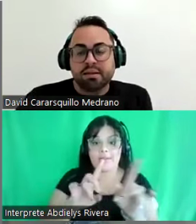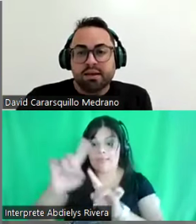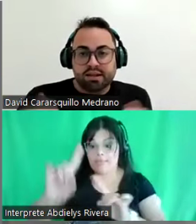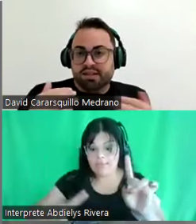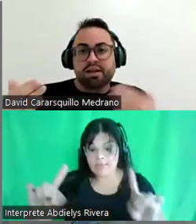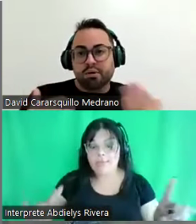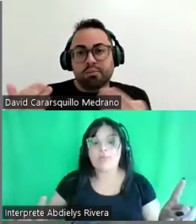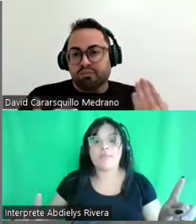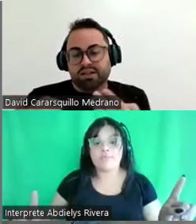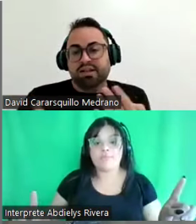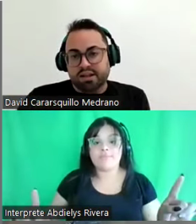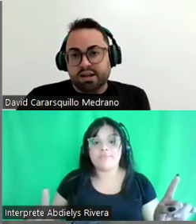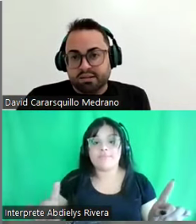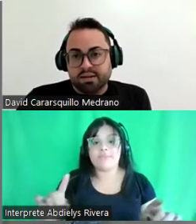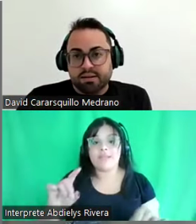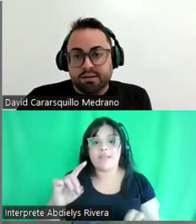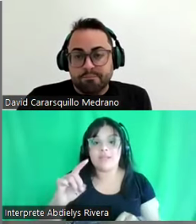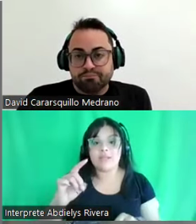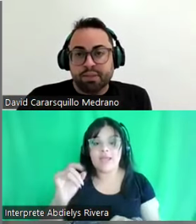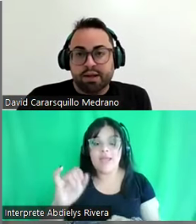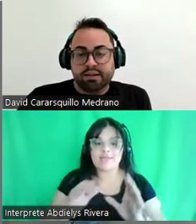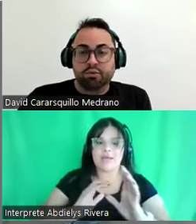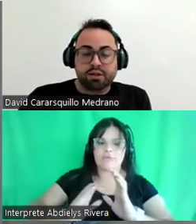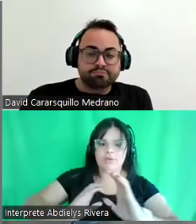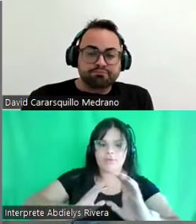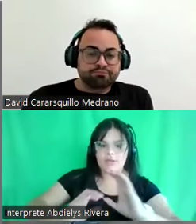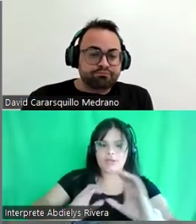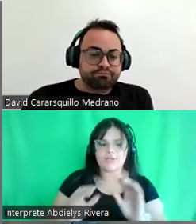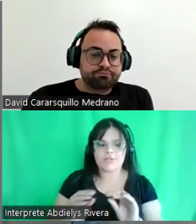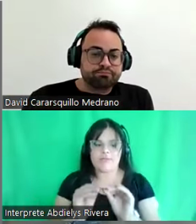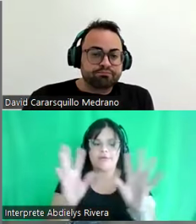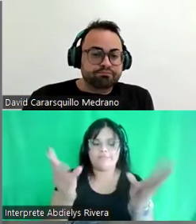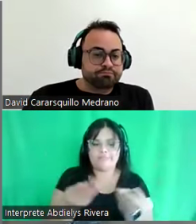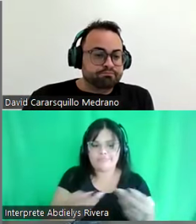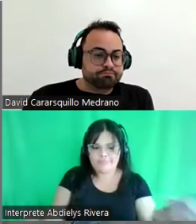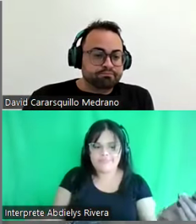definitivamente ese diálogo facilitaría ese ajuste.